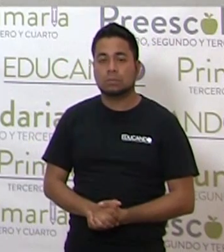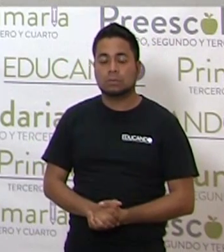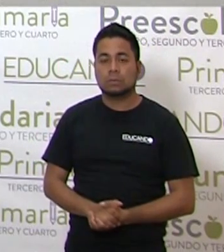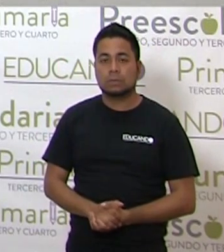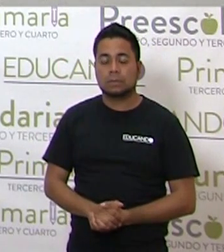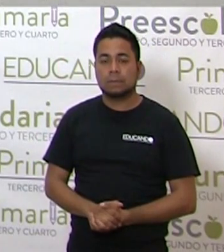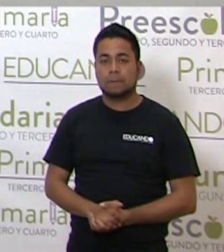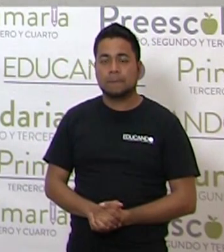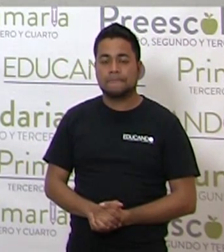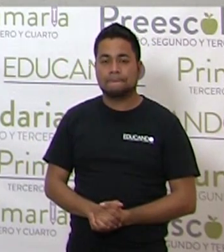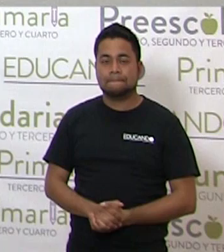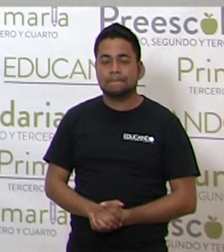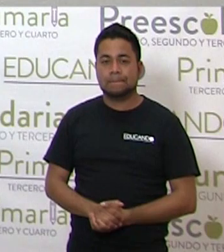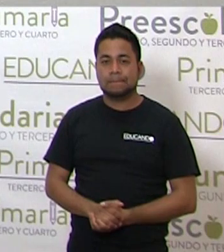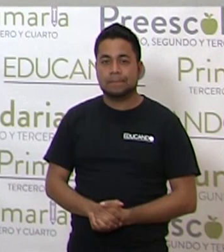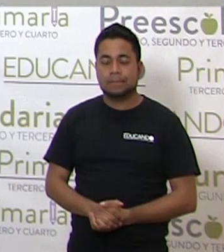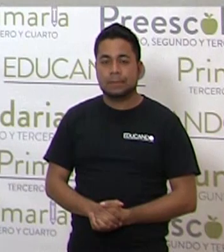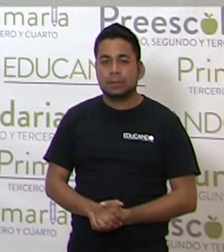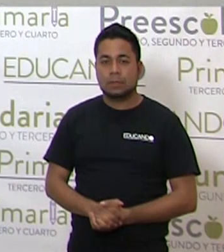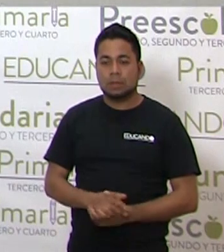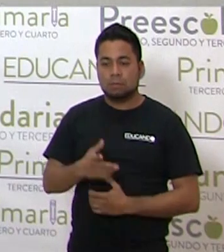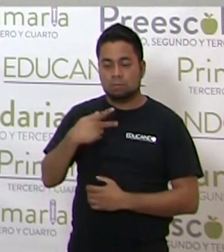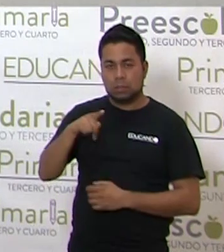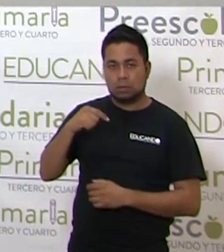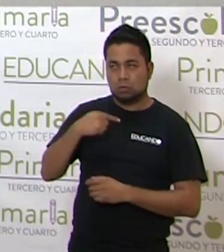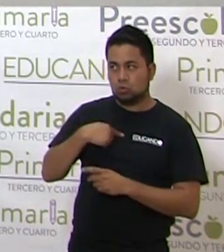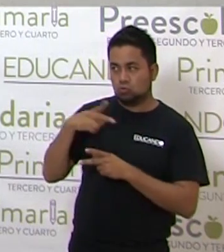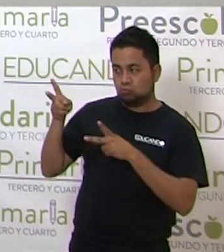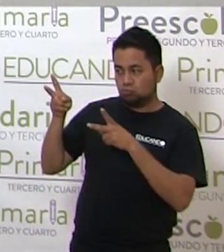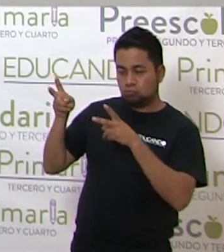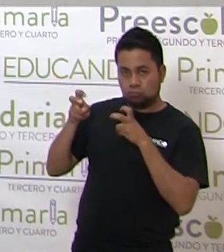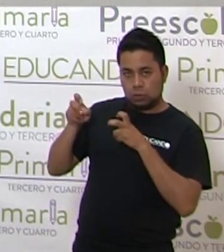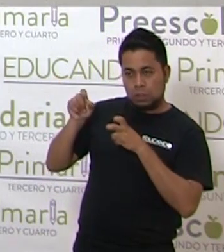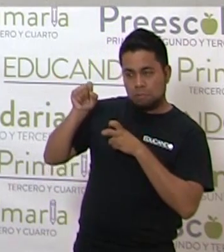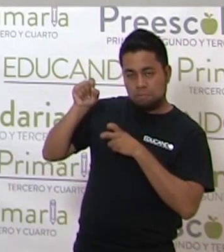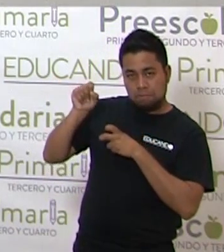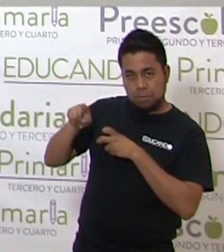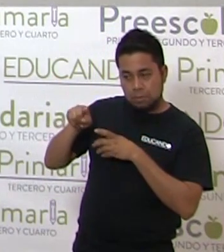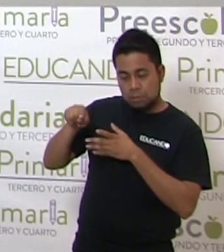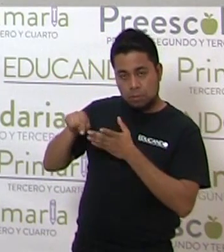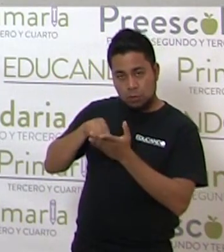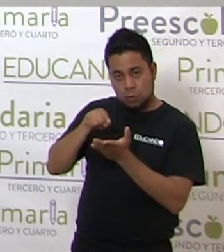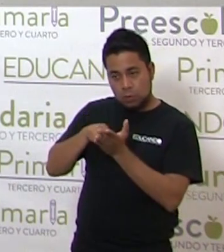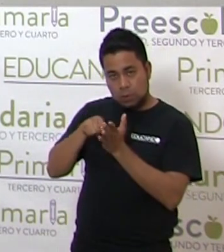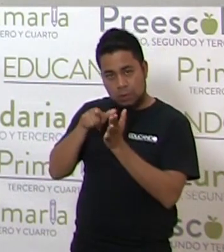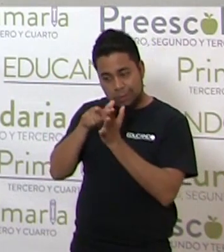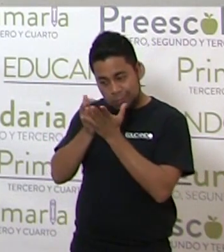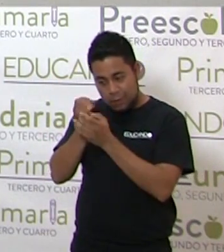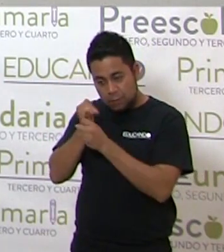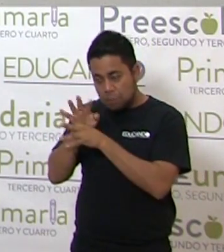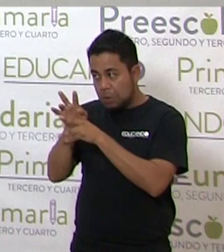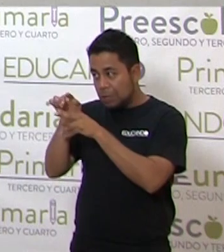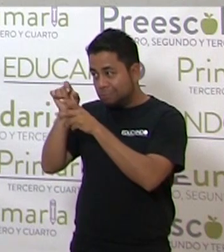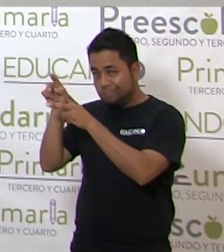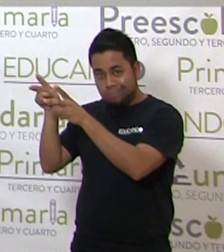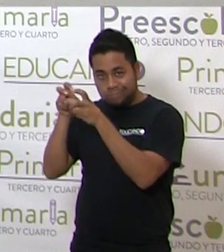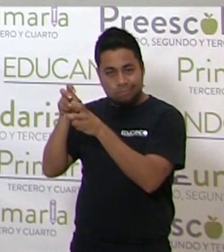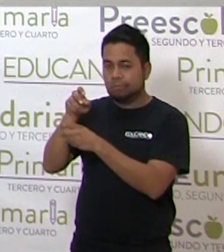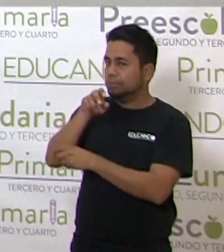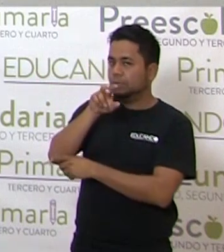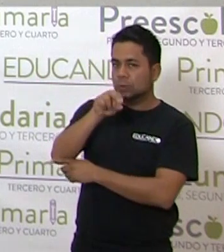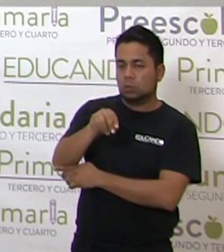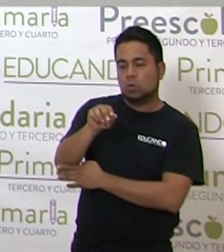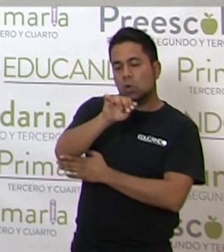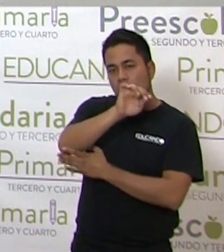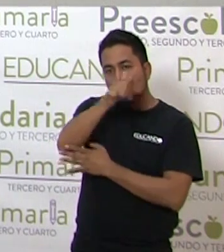pero no fue extraído de la misma fuente de información. No fue extraído de la